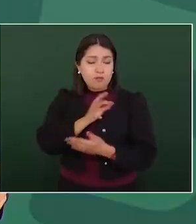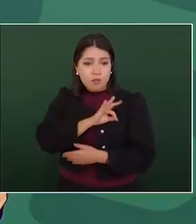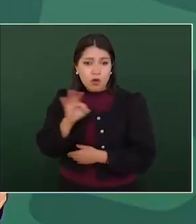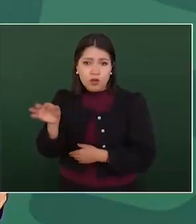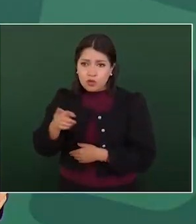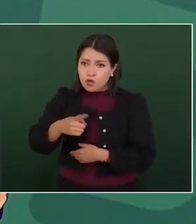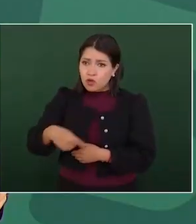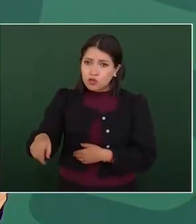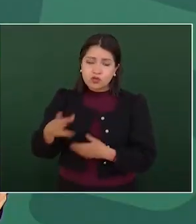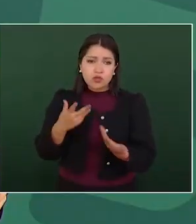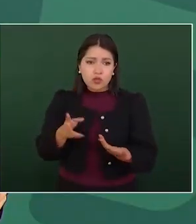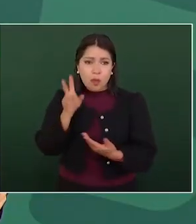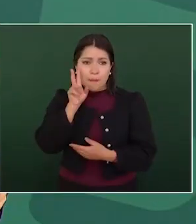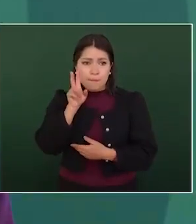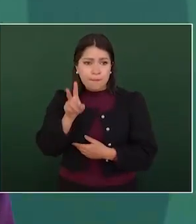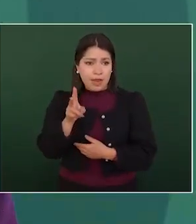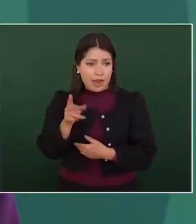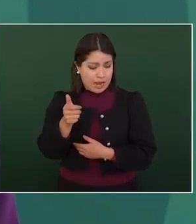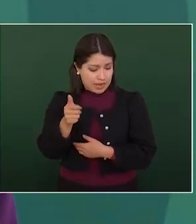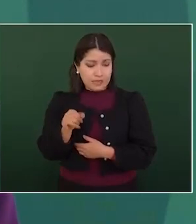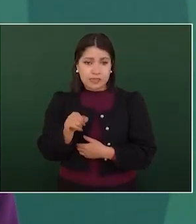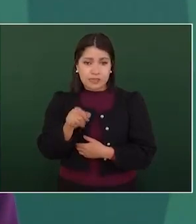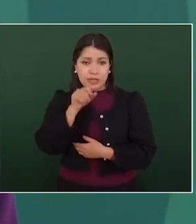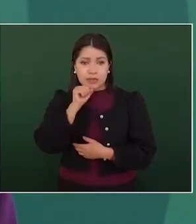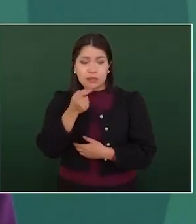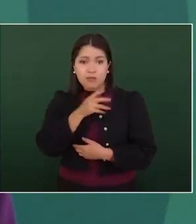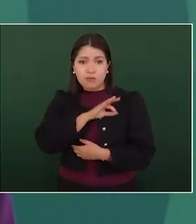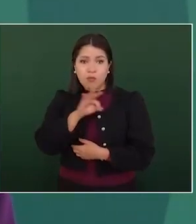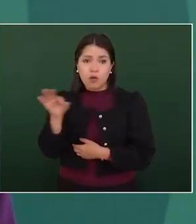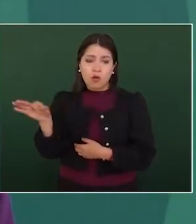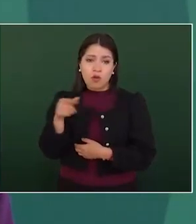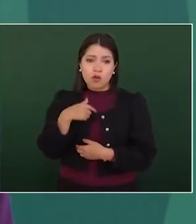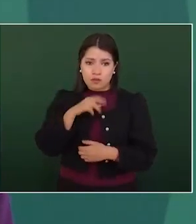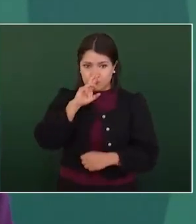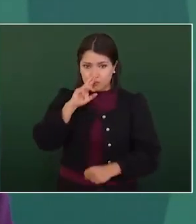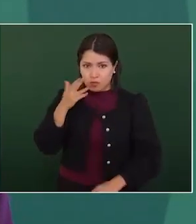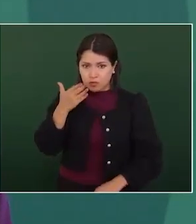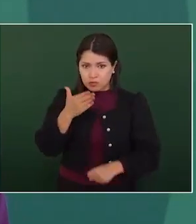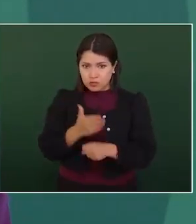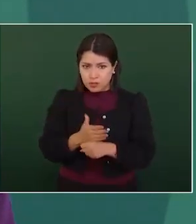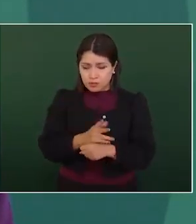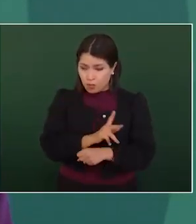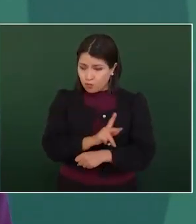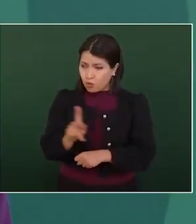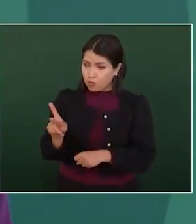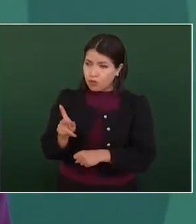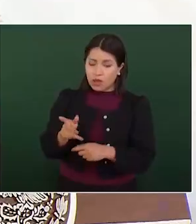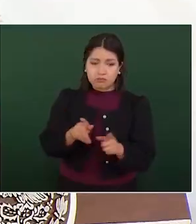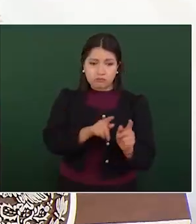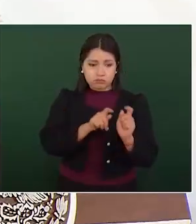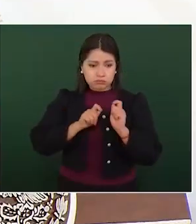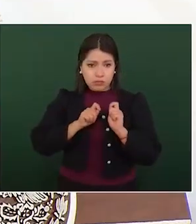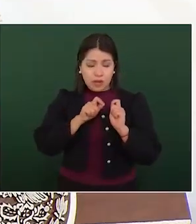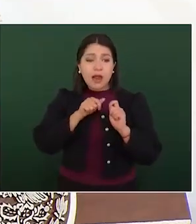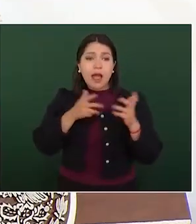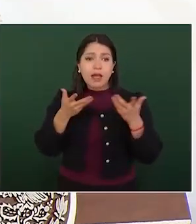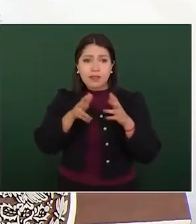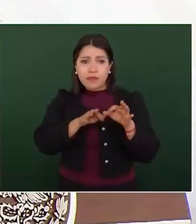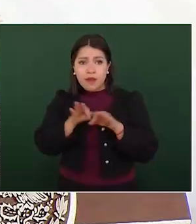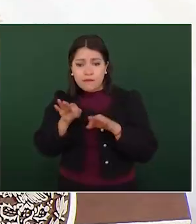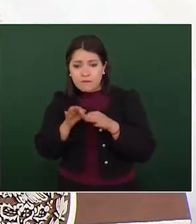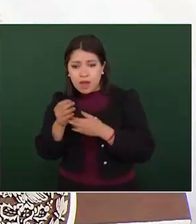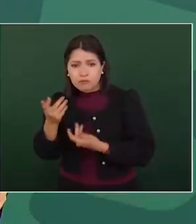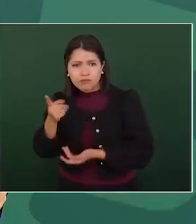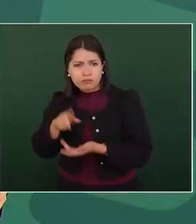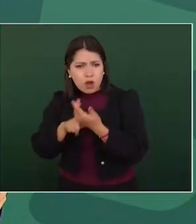vernos aquí y vernos así, ejerciendo grandes responsabilidades públicas y pequeñas acciones privadas